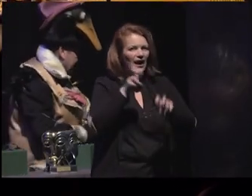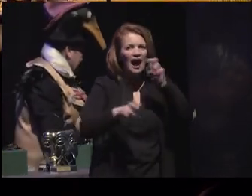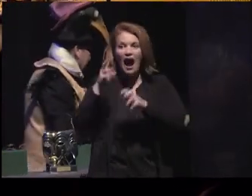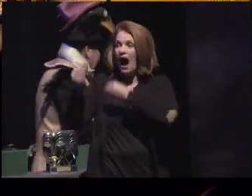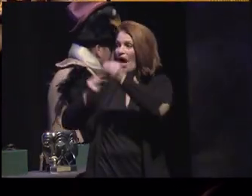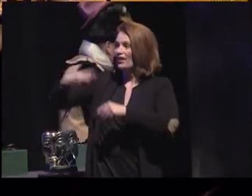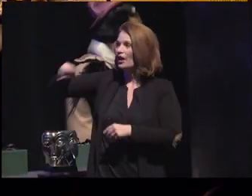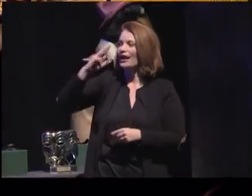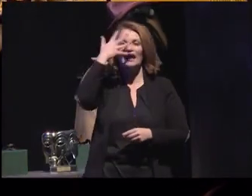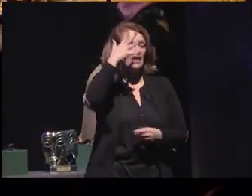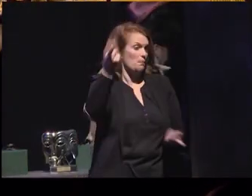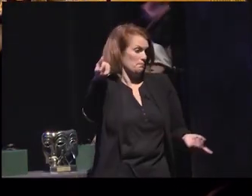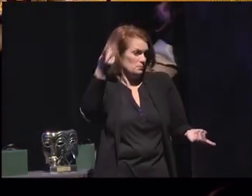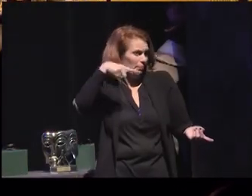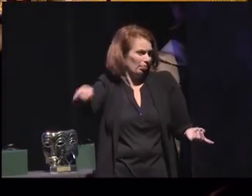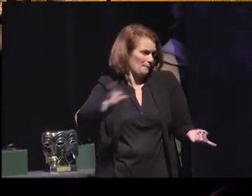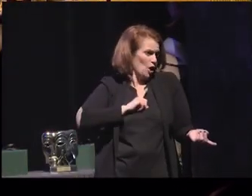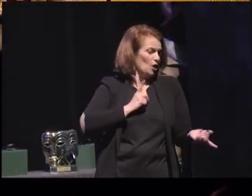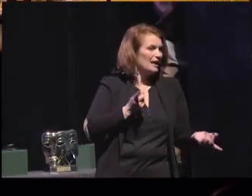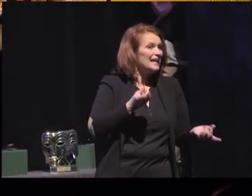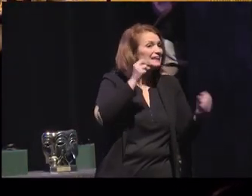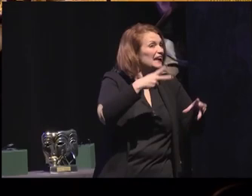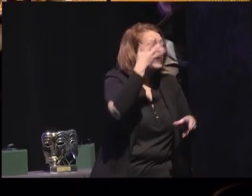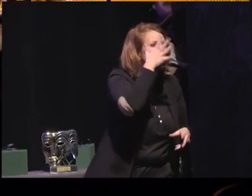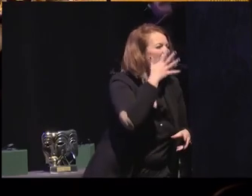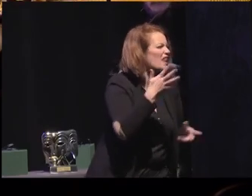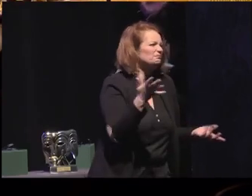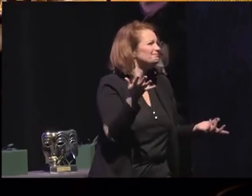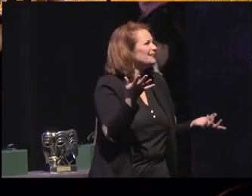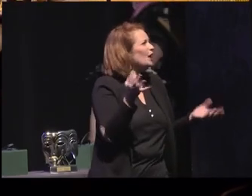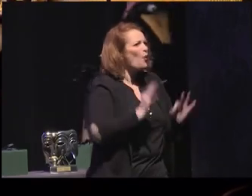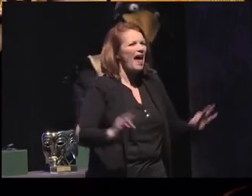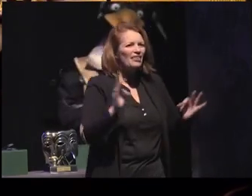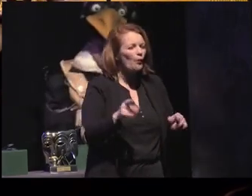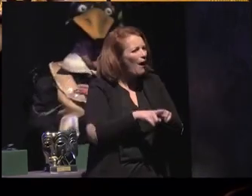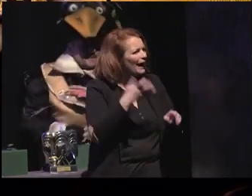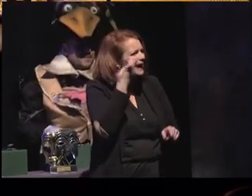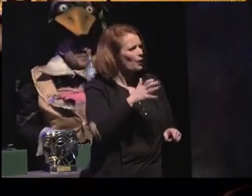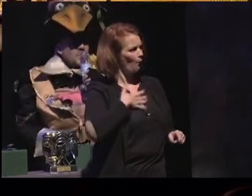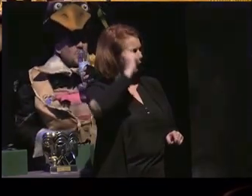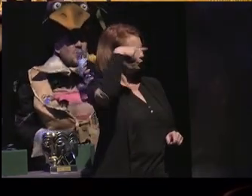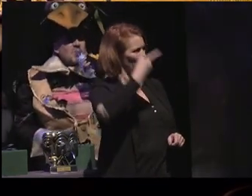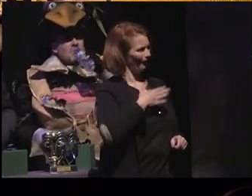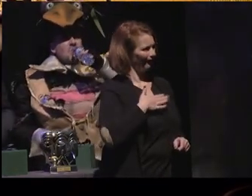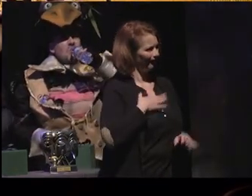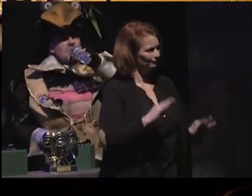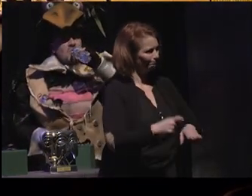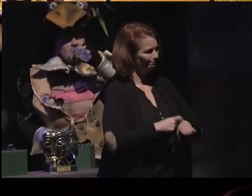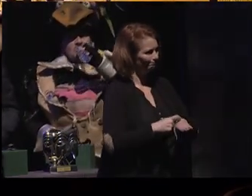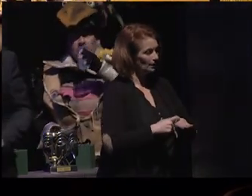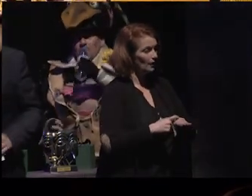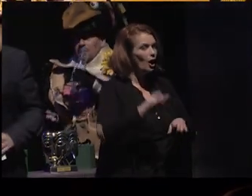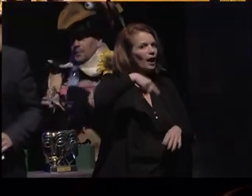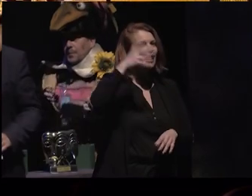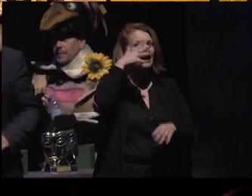lo saben muchísimo mejor que yo, no sería nada, ¿verdad? Sería algo extraño. Incluso, por desgracia, me vaya a permitir el atrevimiento, ¿no? De que en el